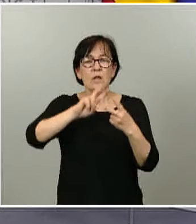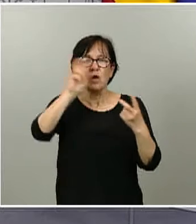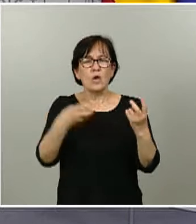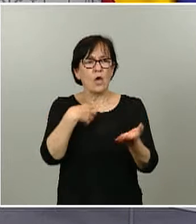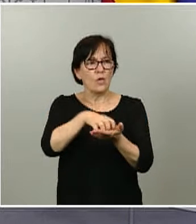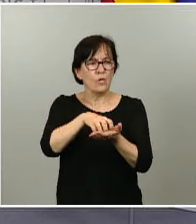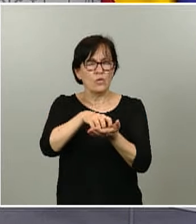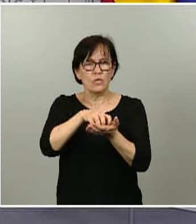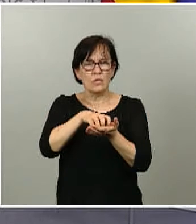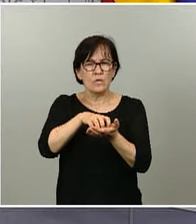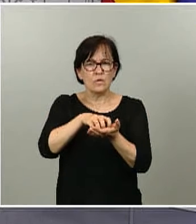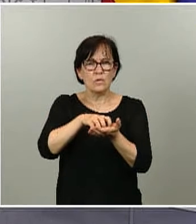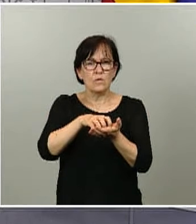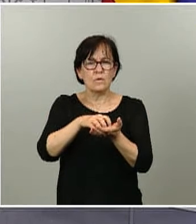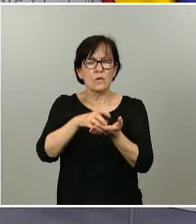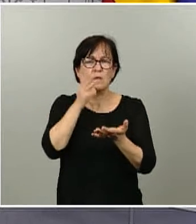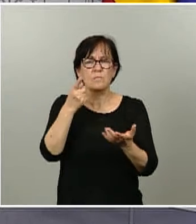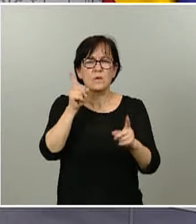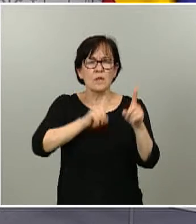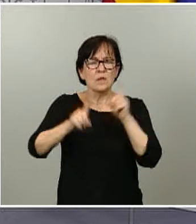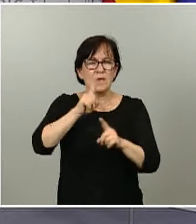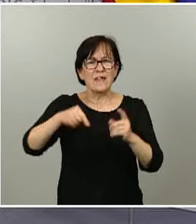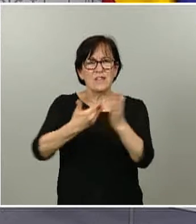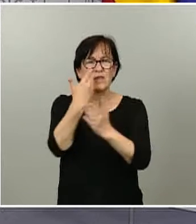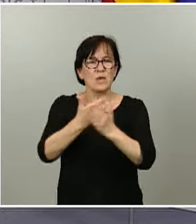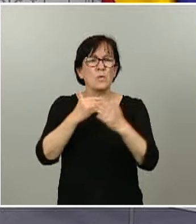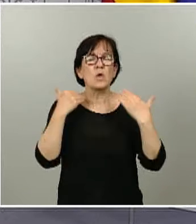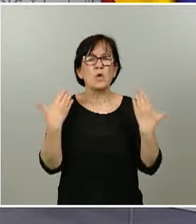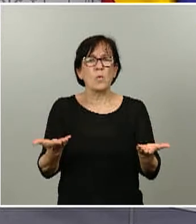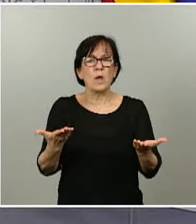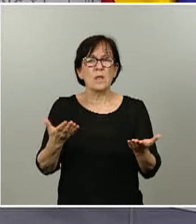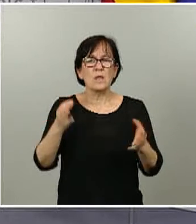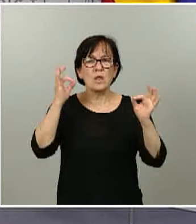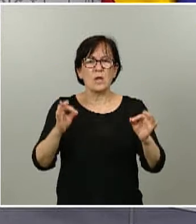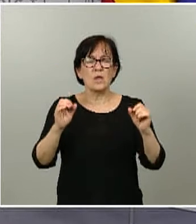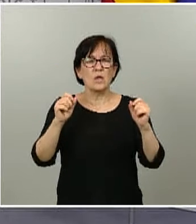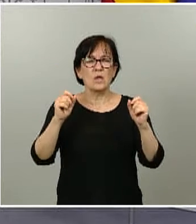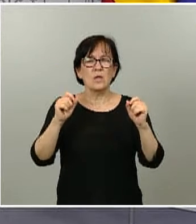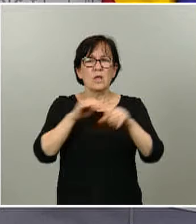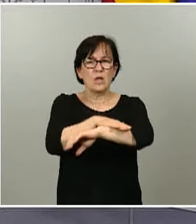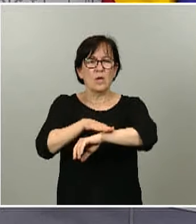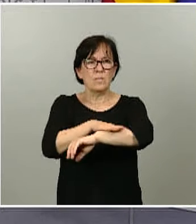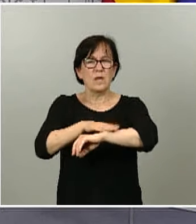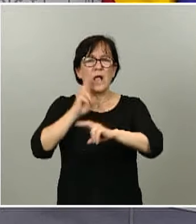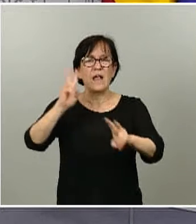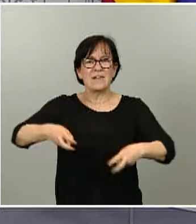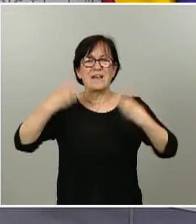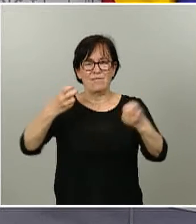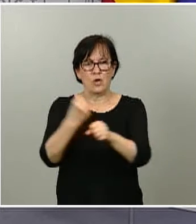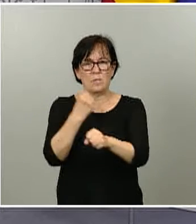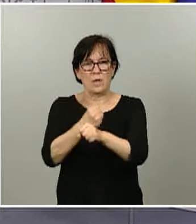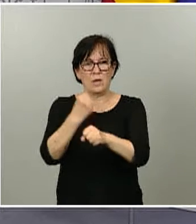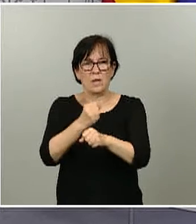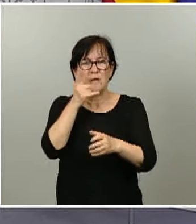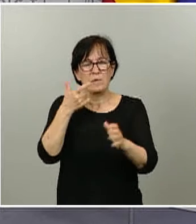preguntas. Sobre la polémica de estos días, ¿cuál es la posición formal del Gobierno respecto a la reforma laboral? La expresada por el